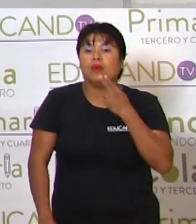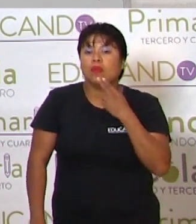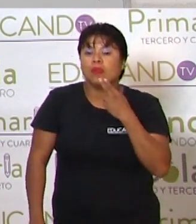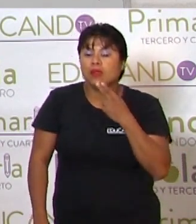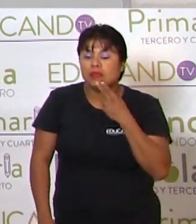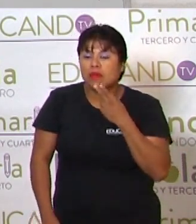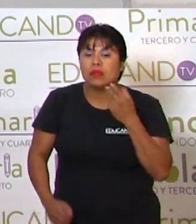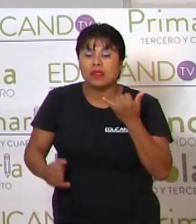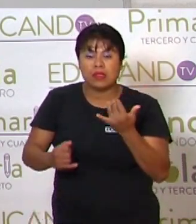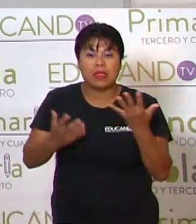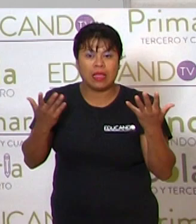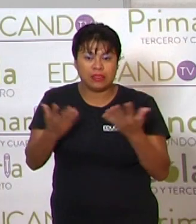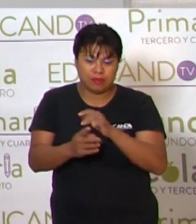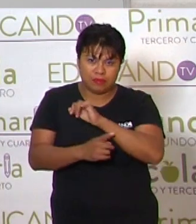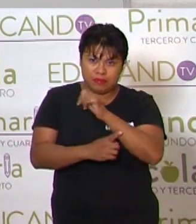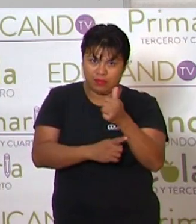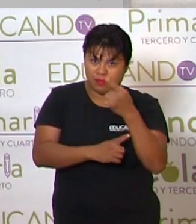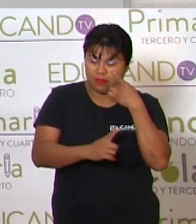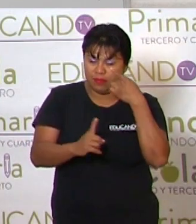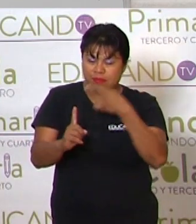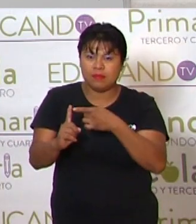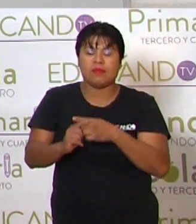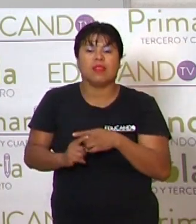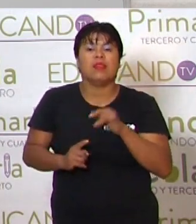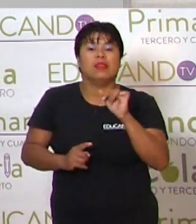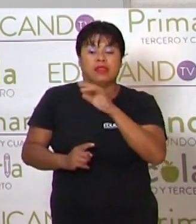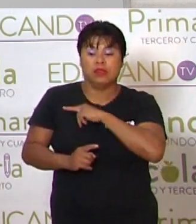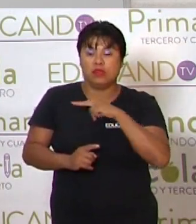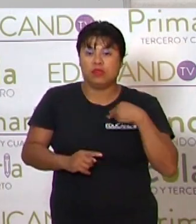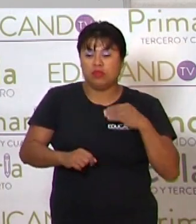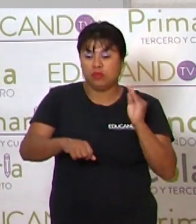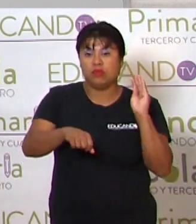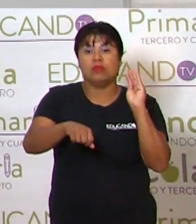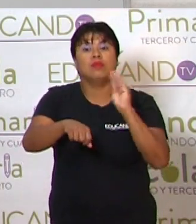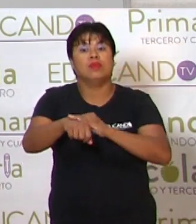utilizamos y hacemos lo siguiente? Si ponemos